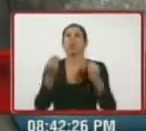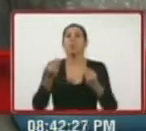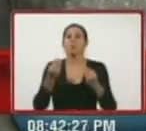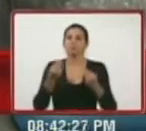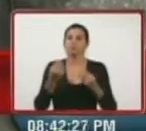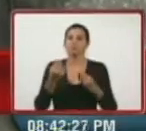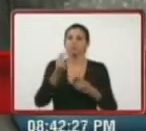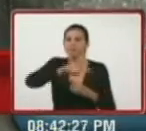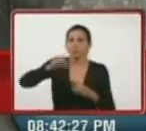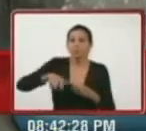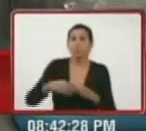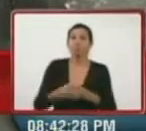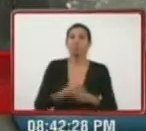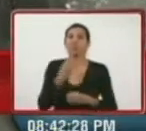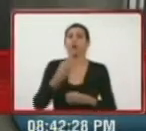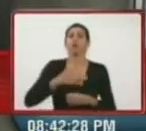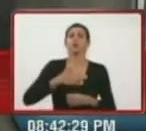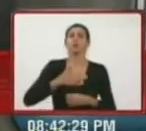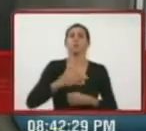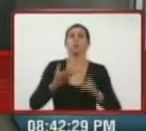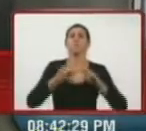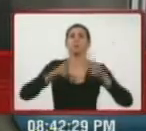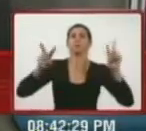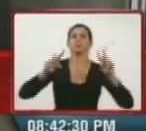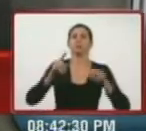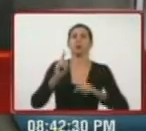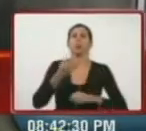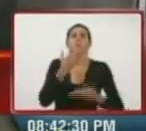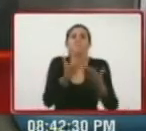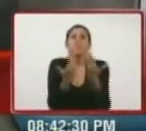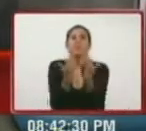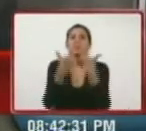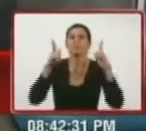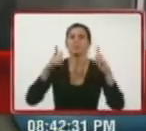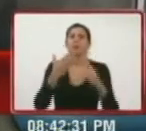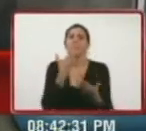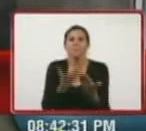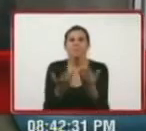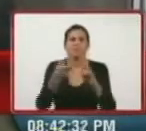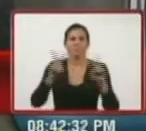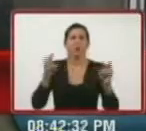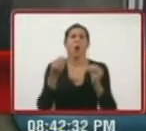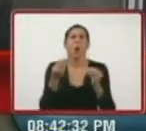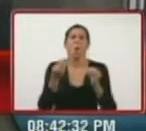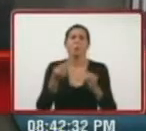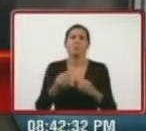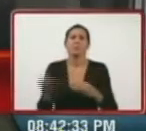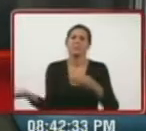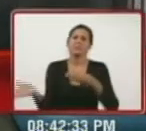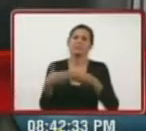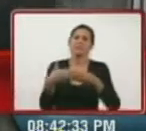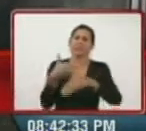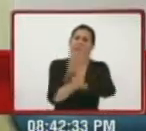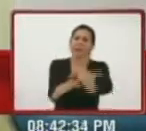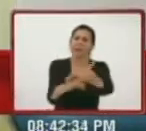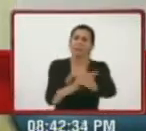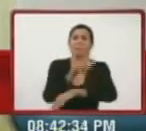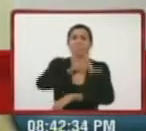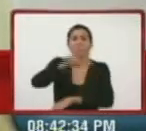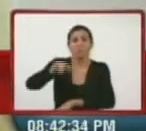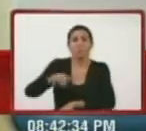se hacen llamar pacíficos y piden libertad y piden paz, obstaculizan el libre tránsito de cada una de estas personas que